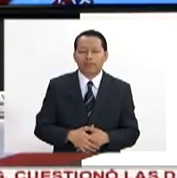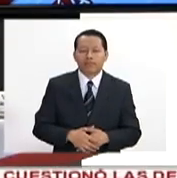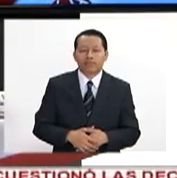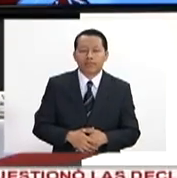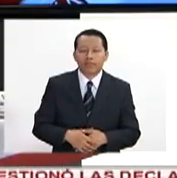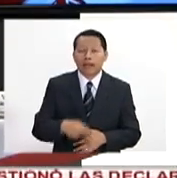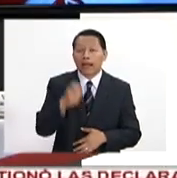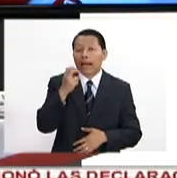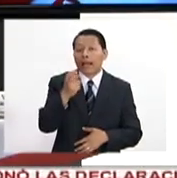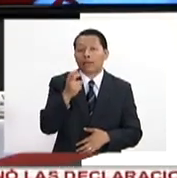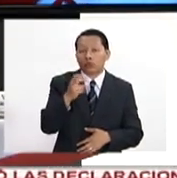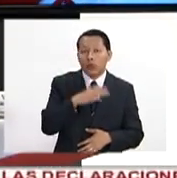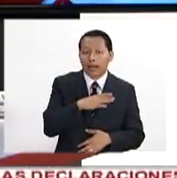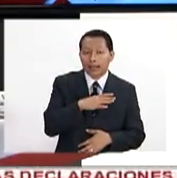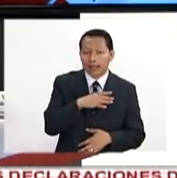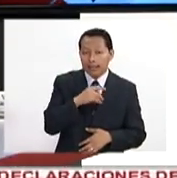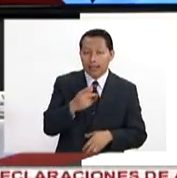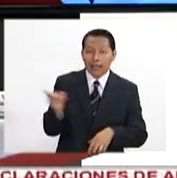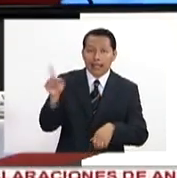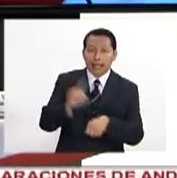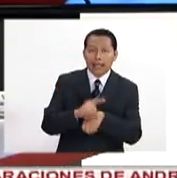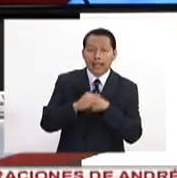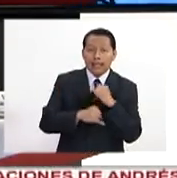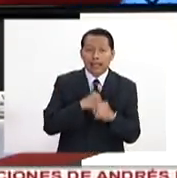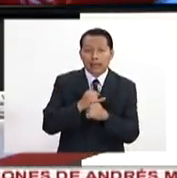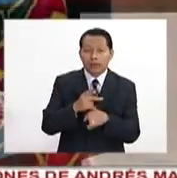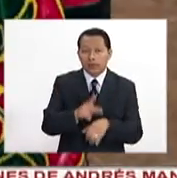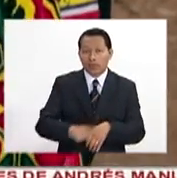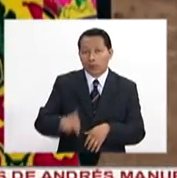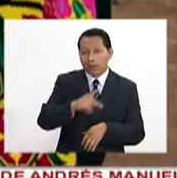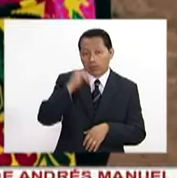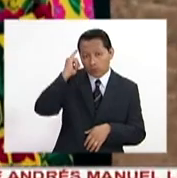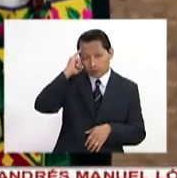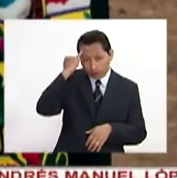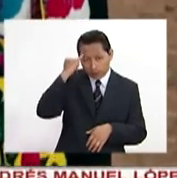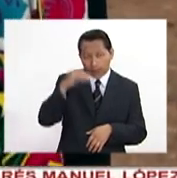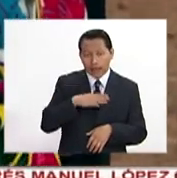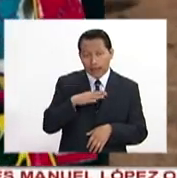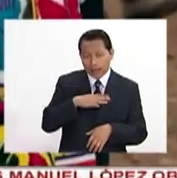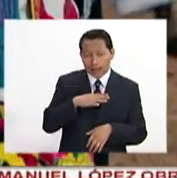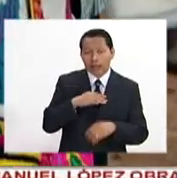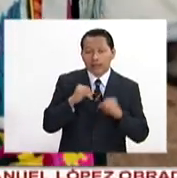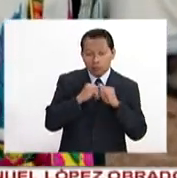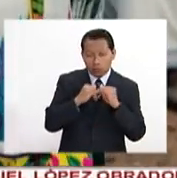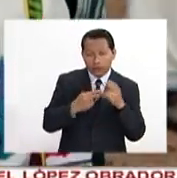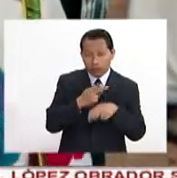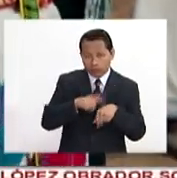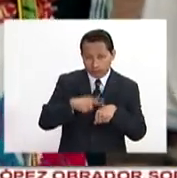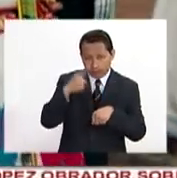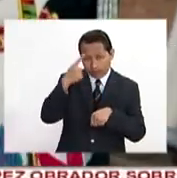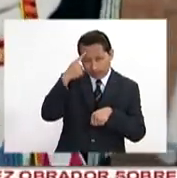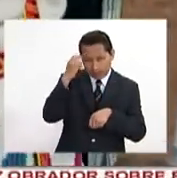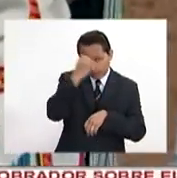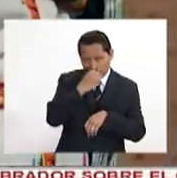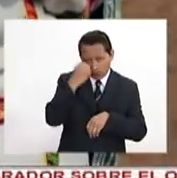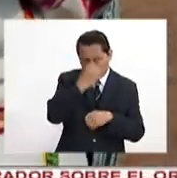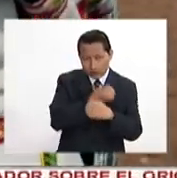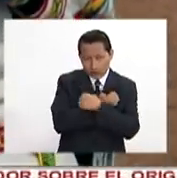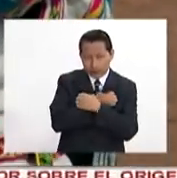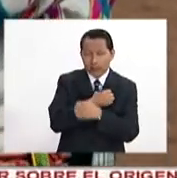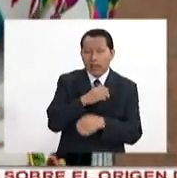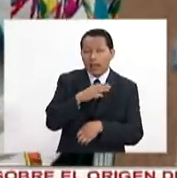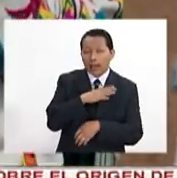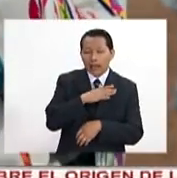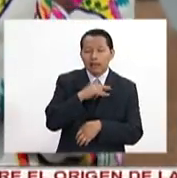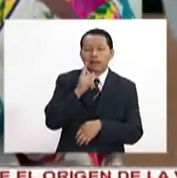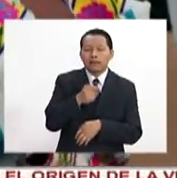Y precisamente en el marco del Día Internacional de los Pueblos Indígenas, el Instituto Nacional para la Evaluación de la Educación se pronunció por un